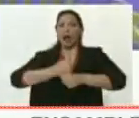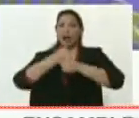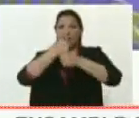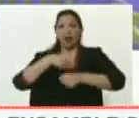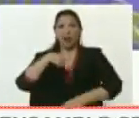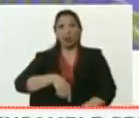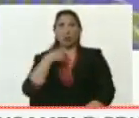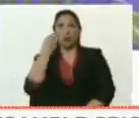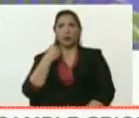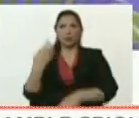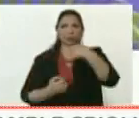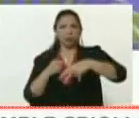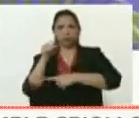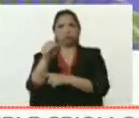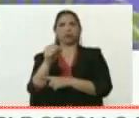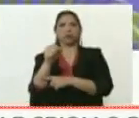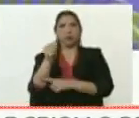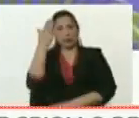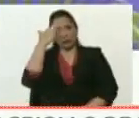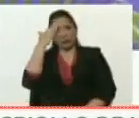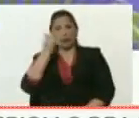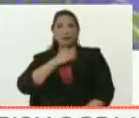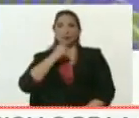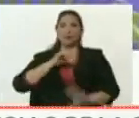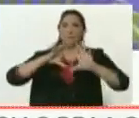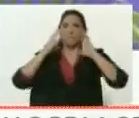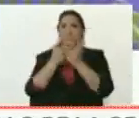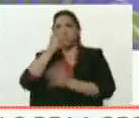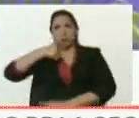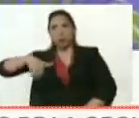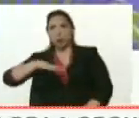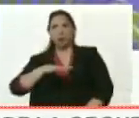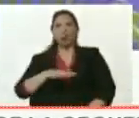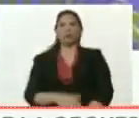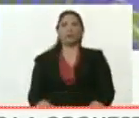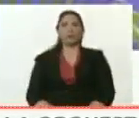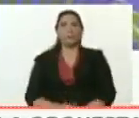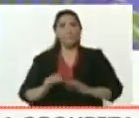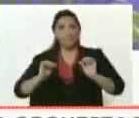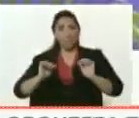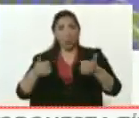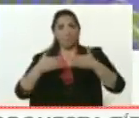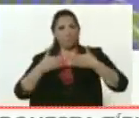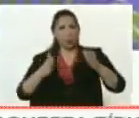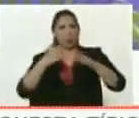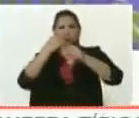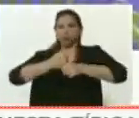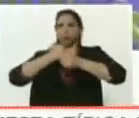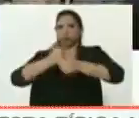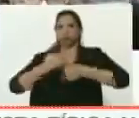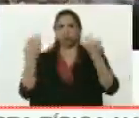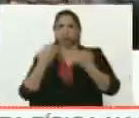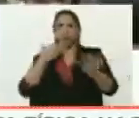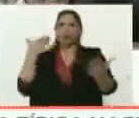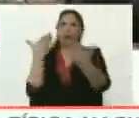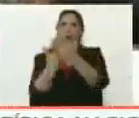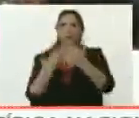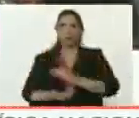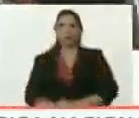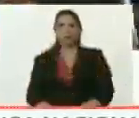revolucionaria expresada en la resistencia de los pueblos del mundo. Adelante, juventud, a cabalgar por siempre. Muchas